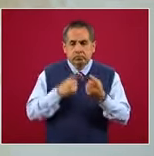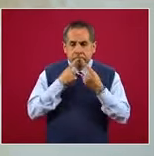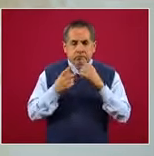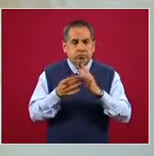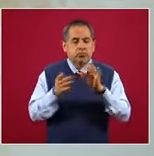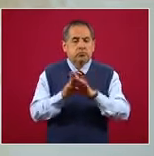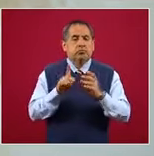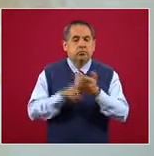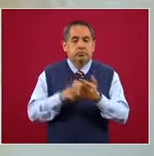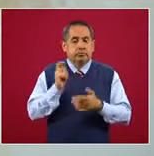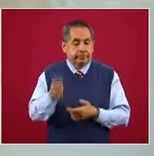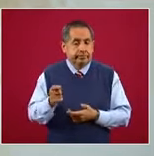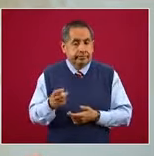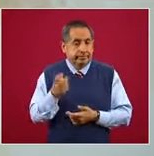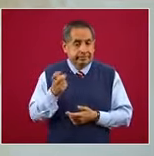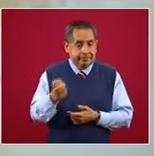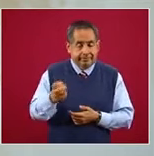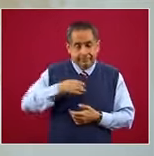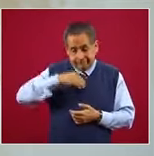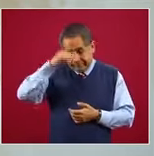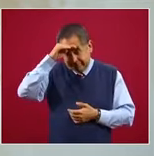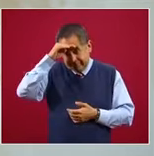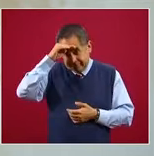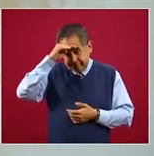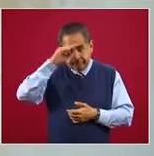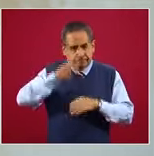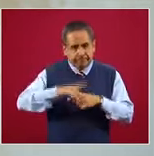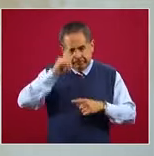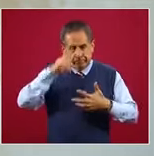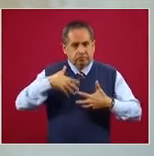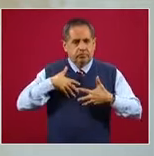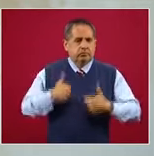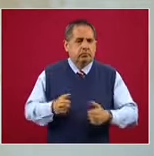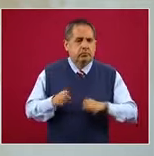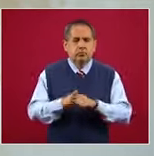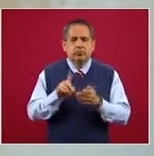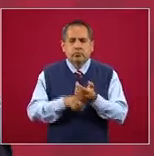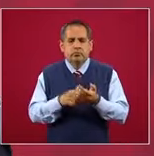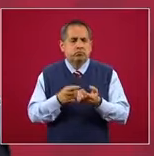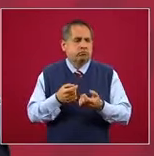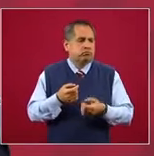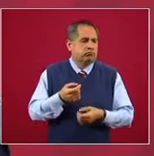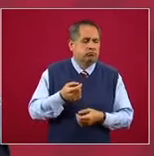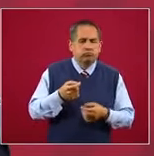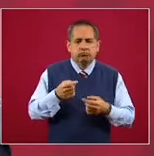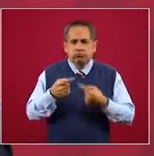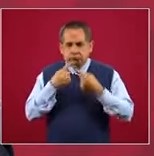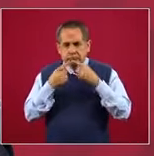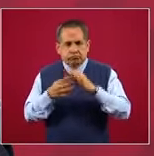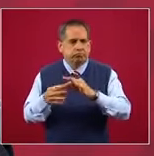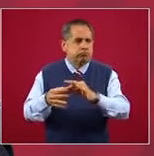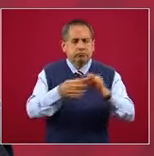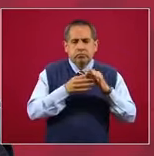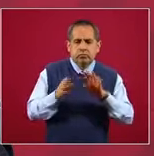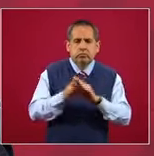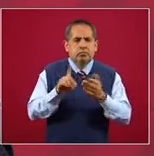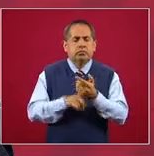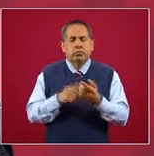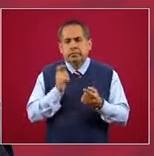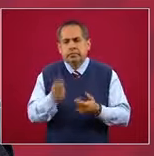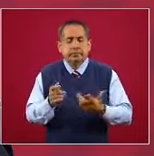tengamos conciencia de que así se vive de una manera madura como sociedad, un problema que nos atañe a